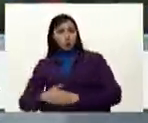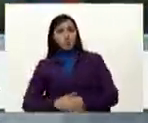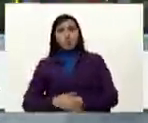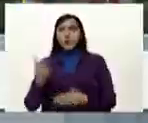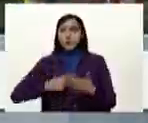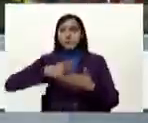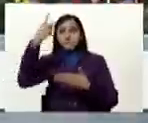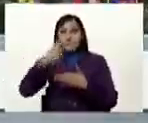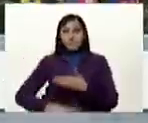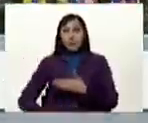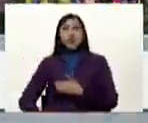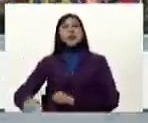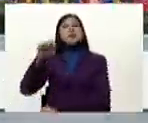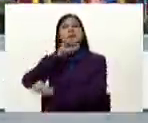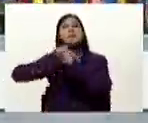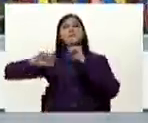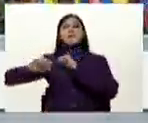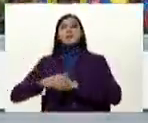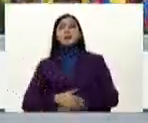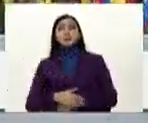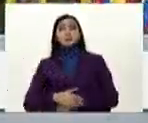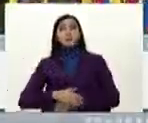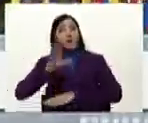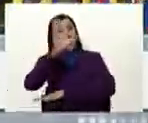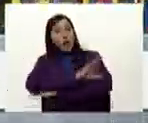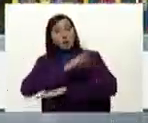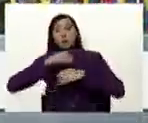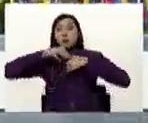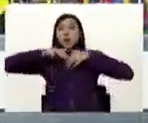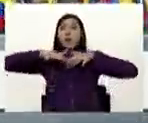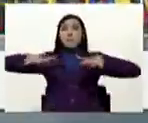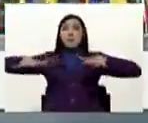de defensa, su capacidad de despliegue,